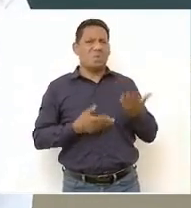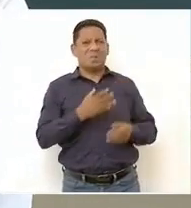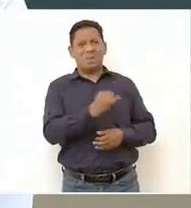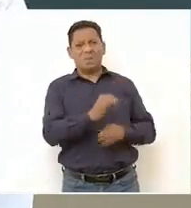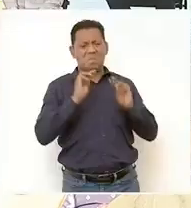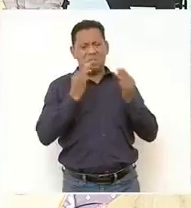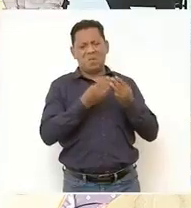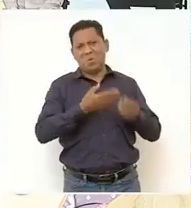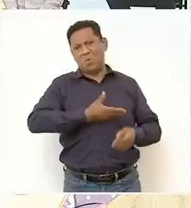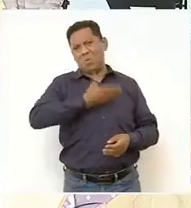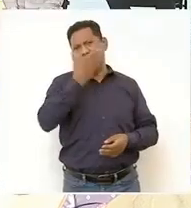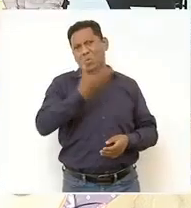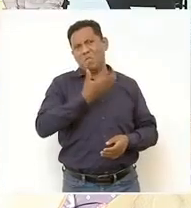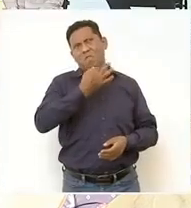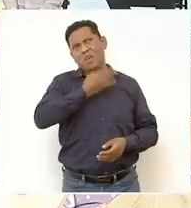hacer fiesta.